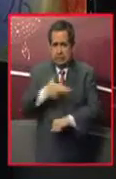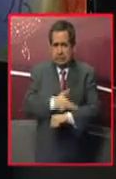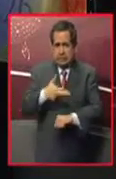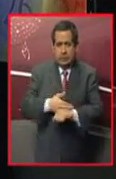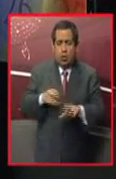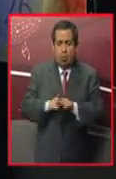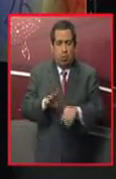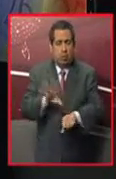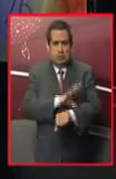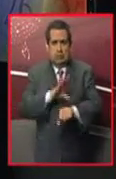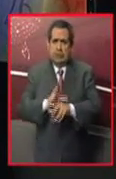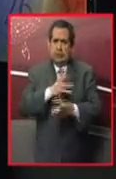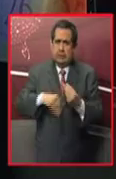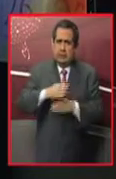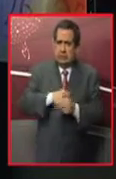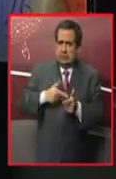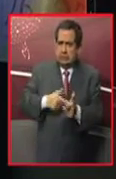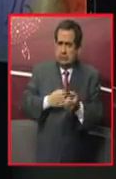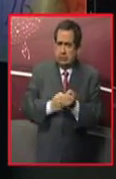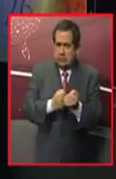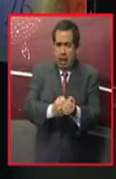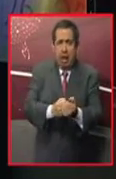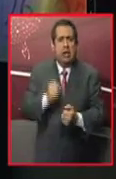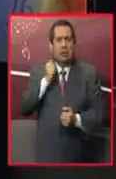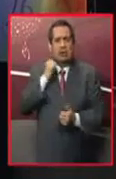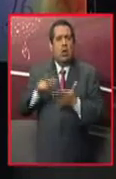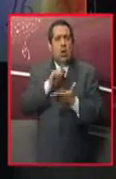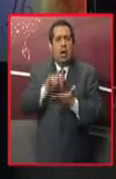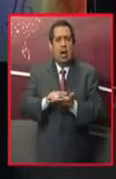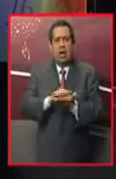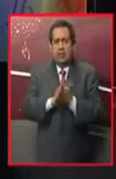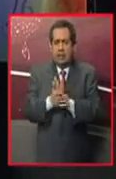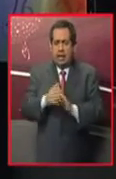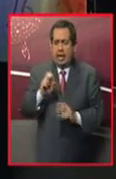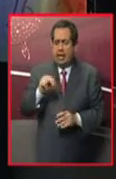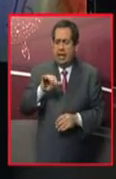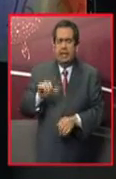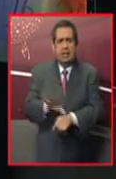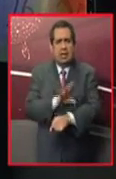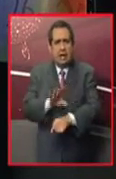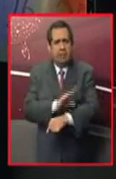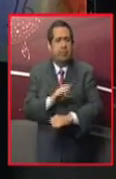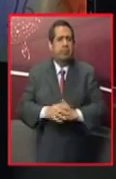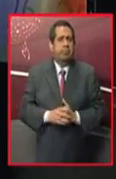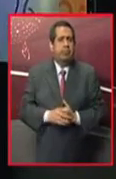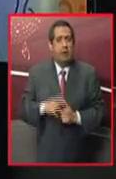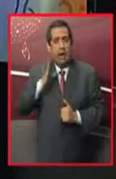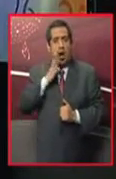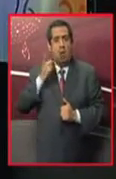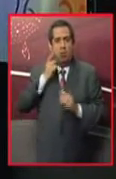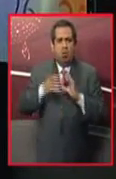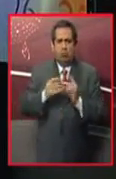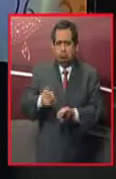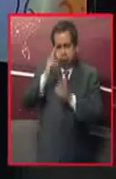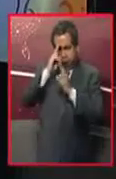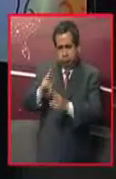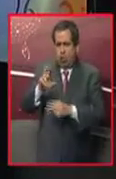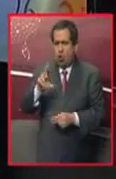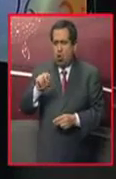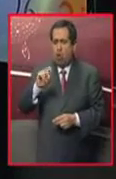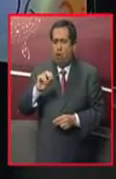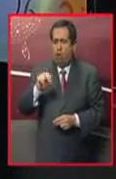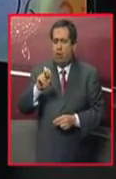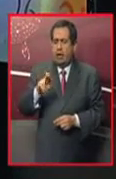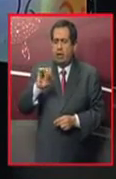regular el aprovechamiento sustentable de energía, avalan en el Senado Ley de Transición Energética. La Cámara de Diputados realizó homenaje a Rodolfo